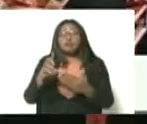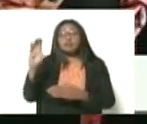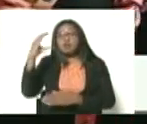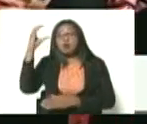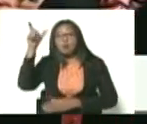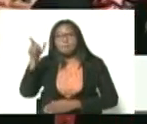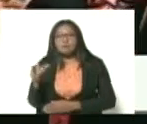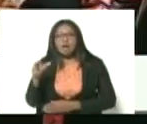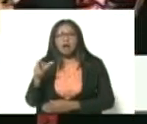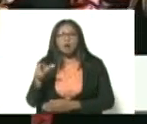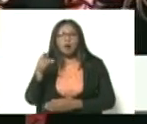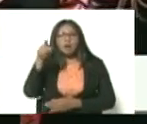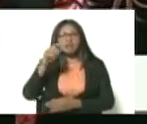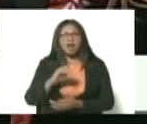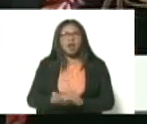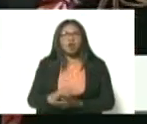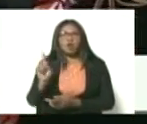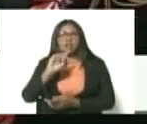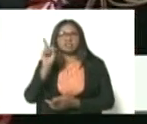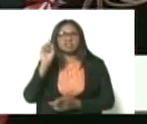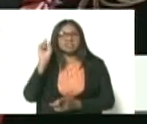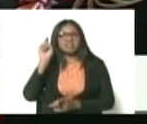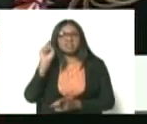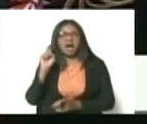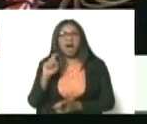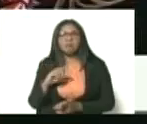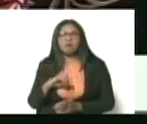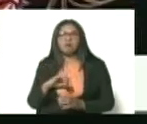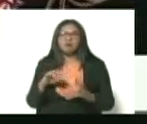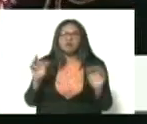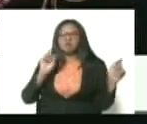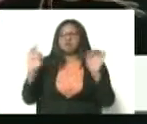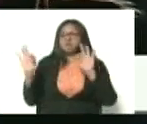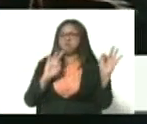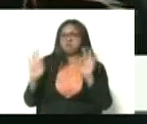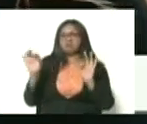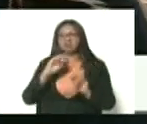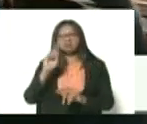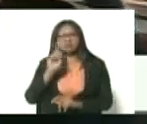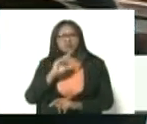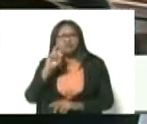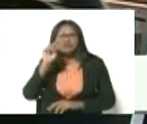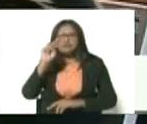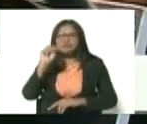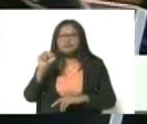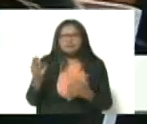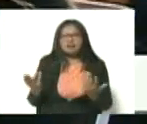no necesitamos una payasería como está haciendo Duque. Nunca la hemos necesitado.